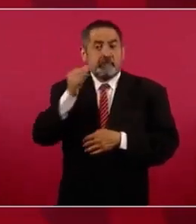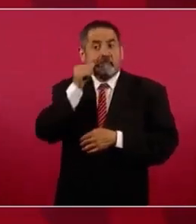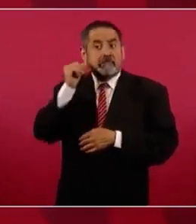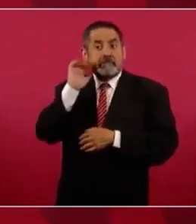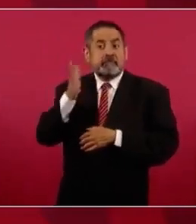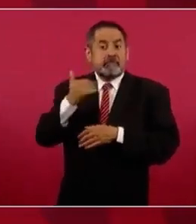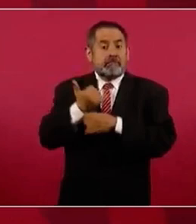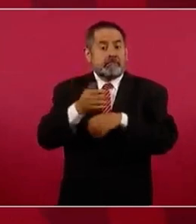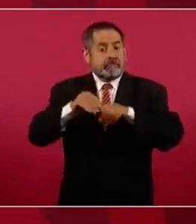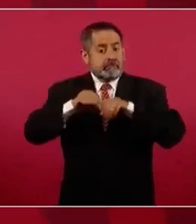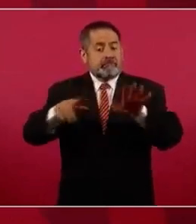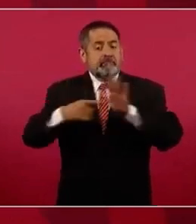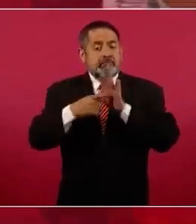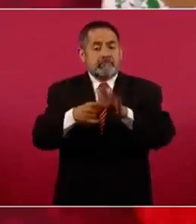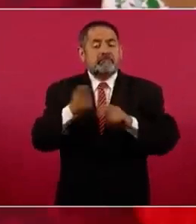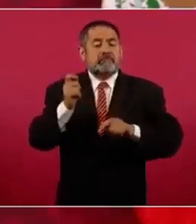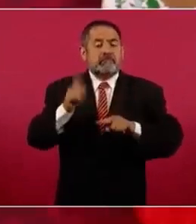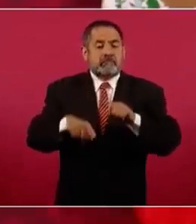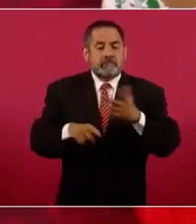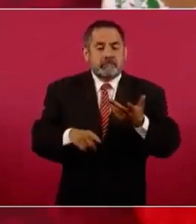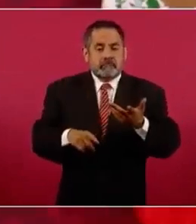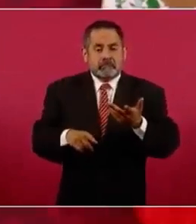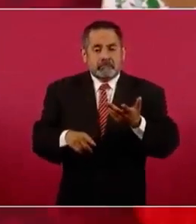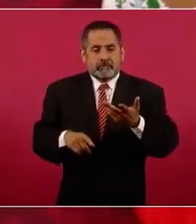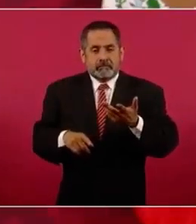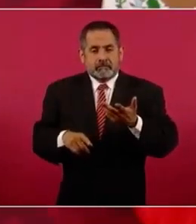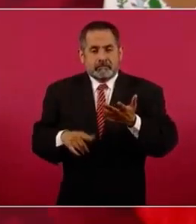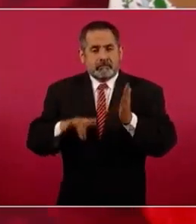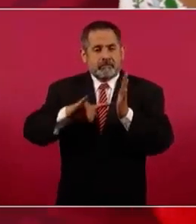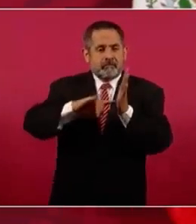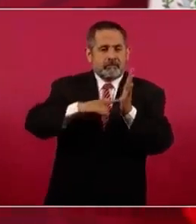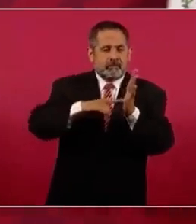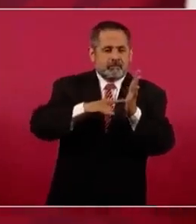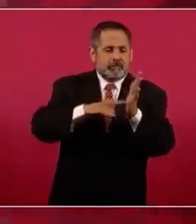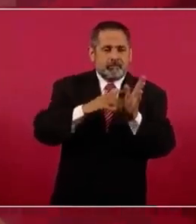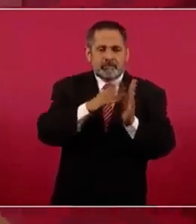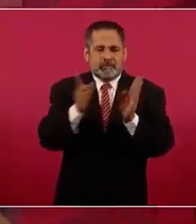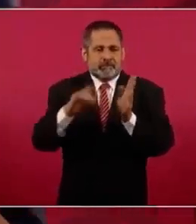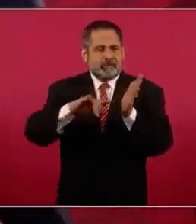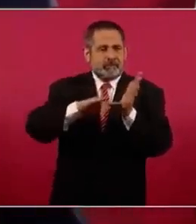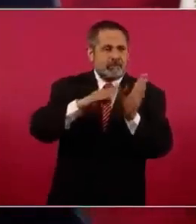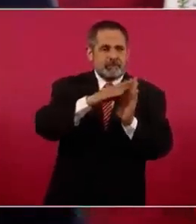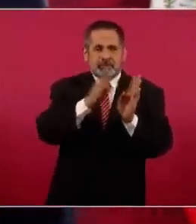ayer de quitar lo del llamado horario de verano,